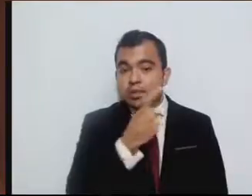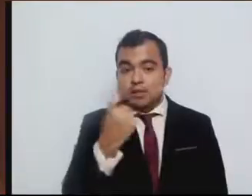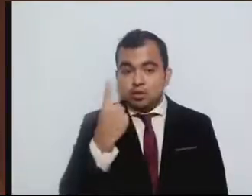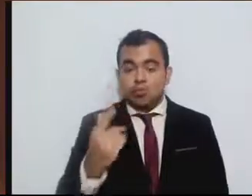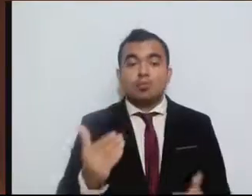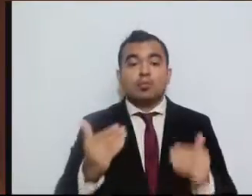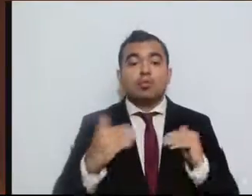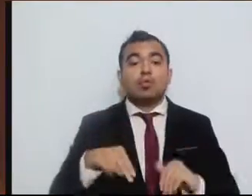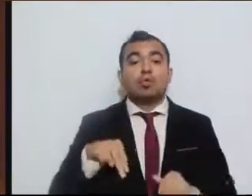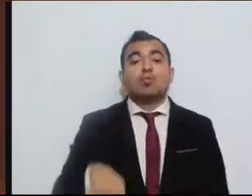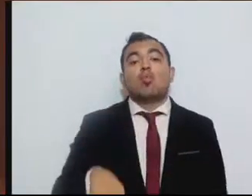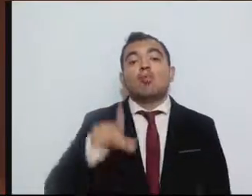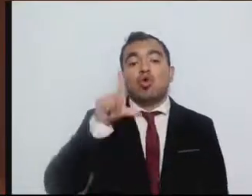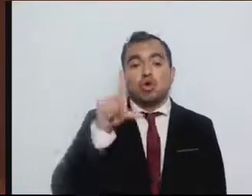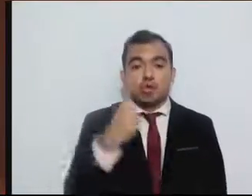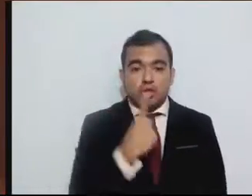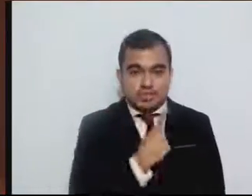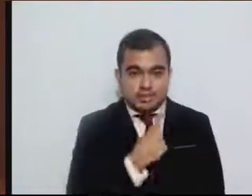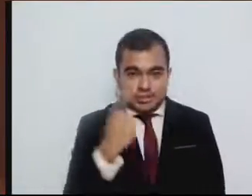con 100.